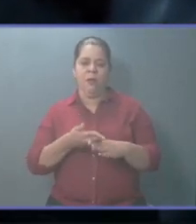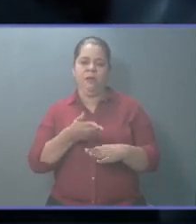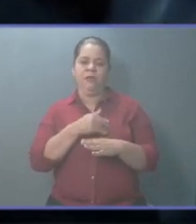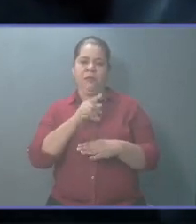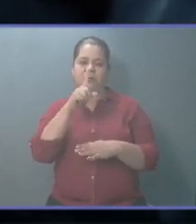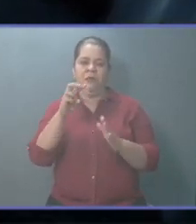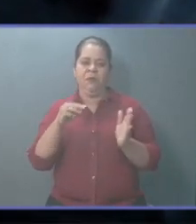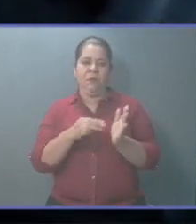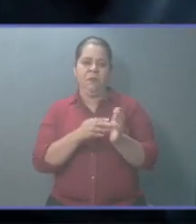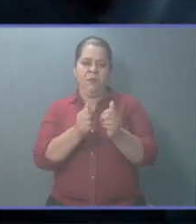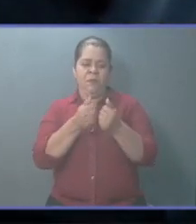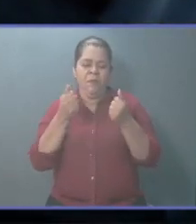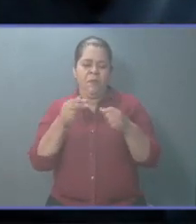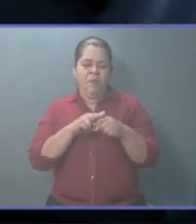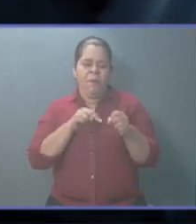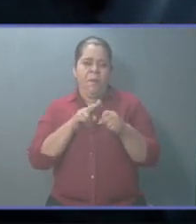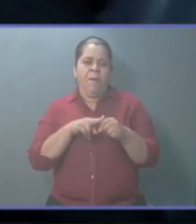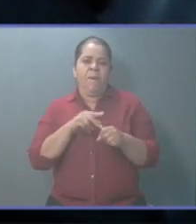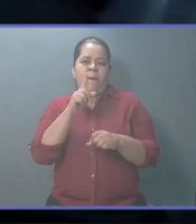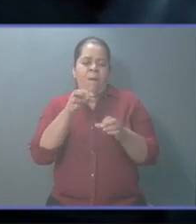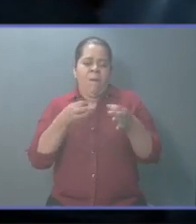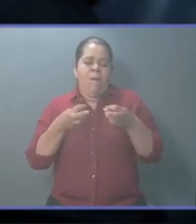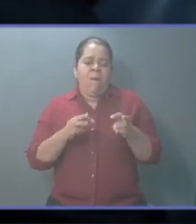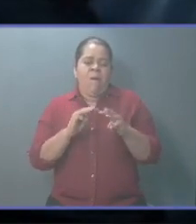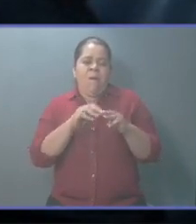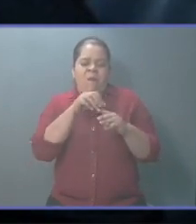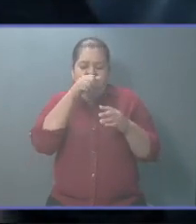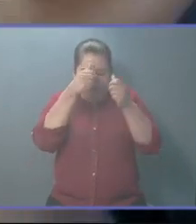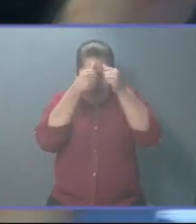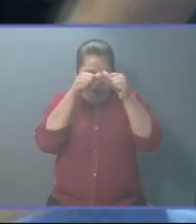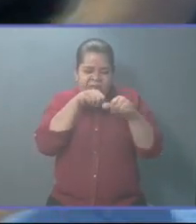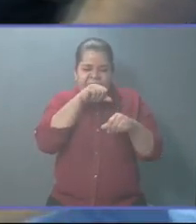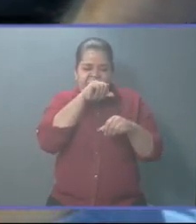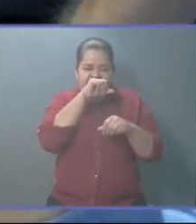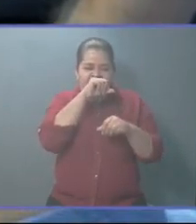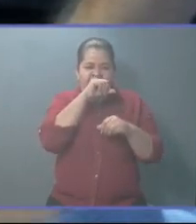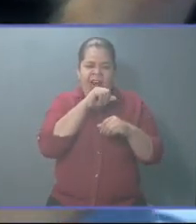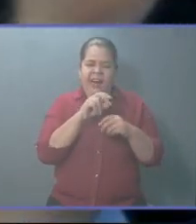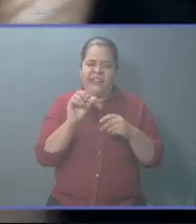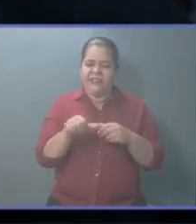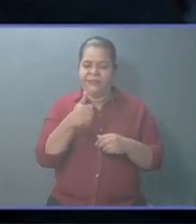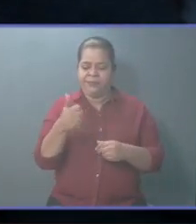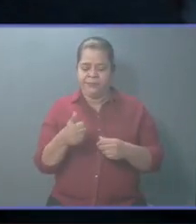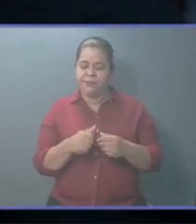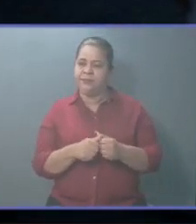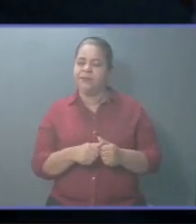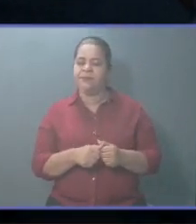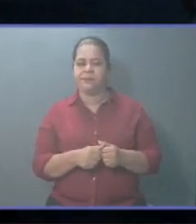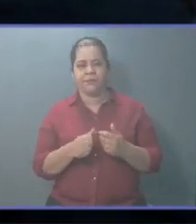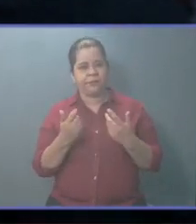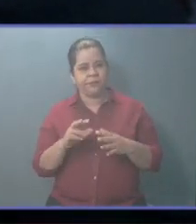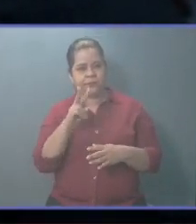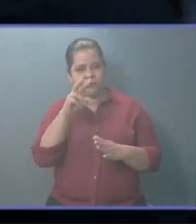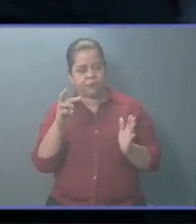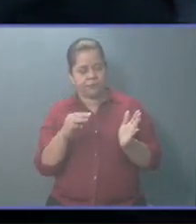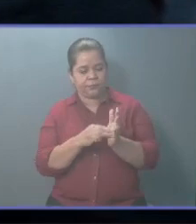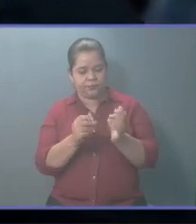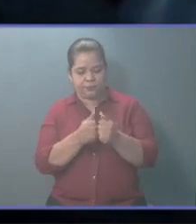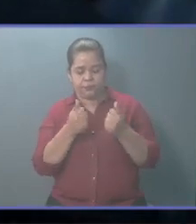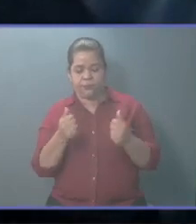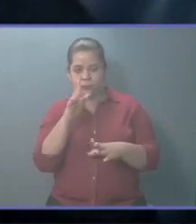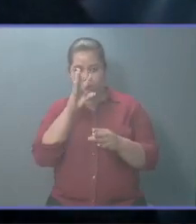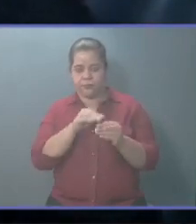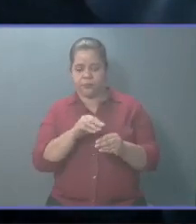millones por un mecanismo de aprobación, con un decreto. Y el otro es de 2.000 millones. En total